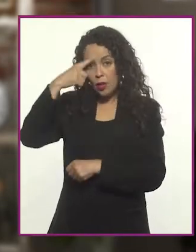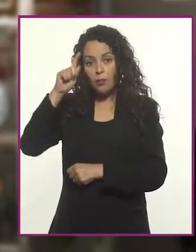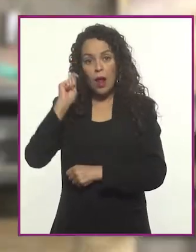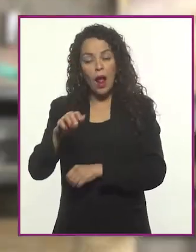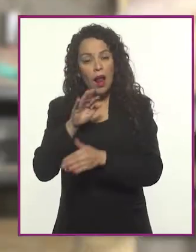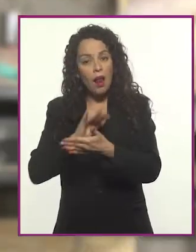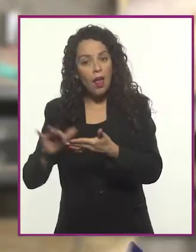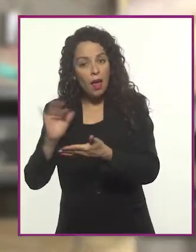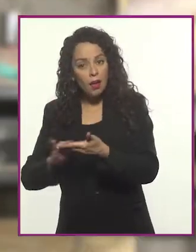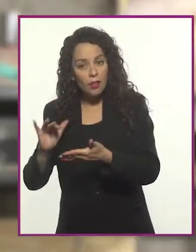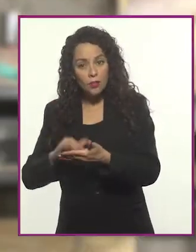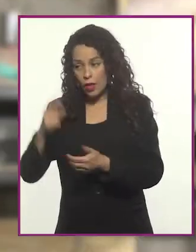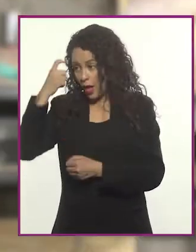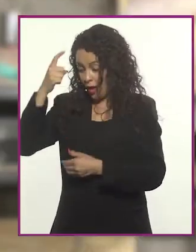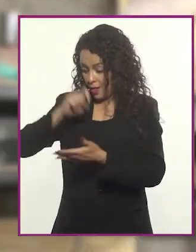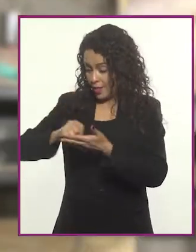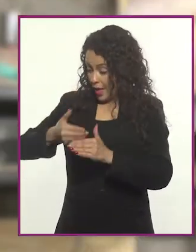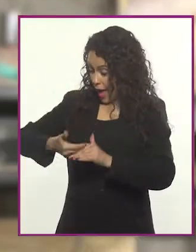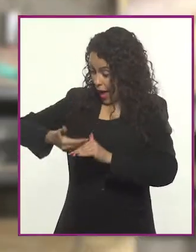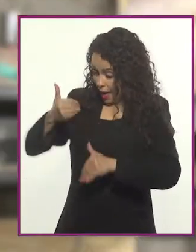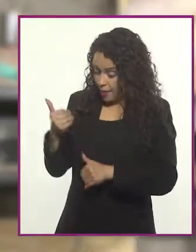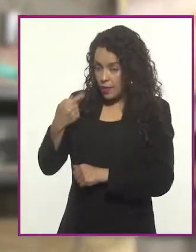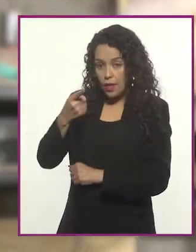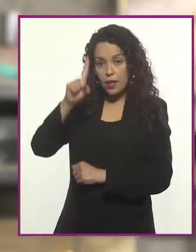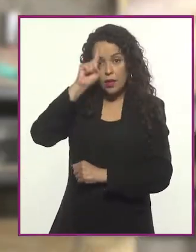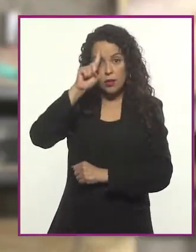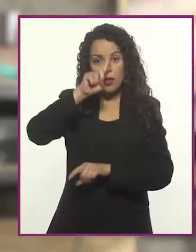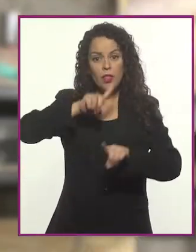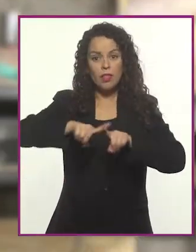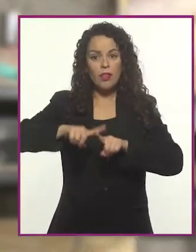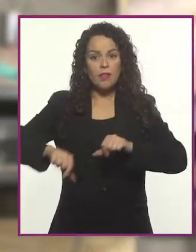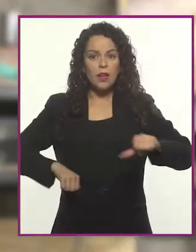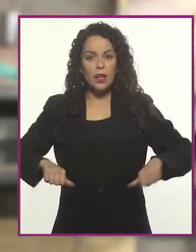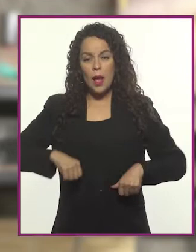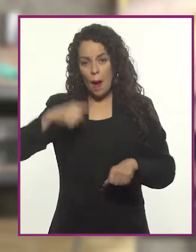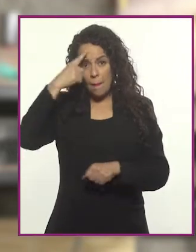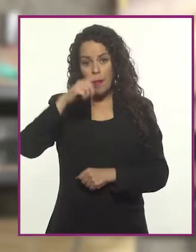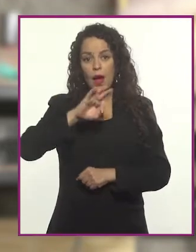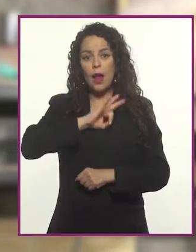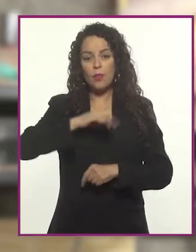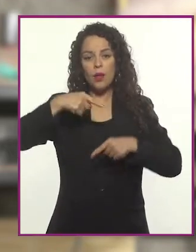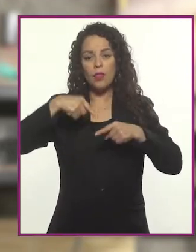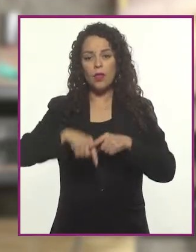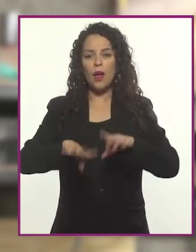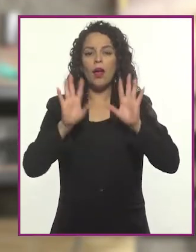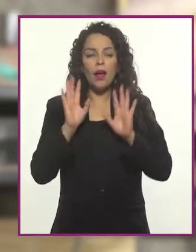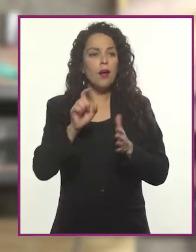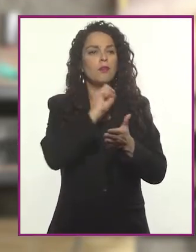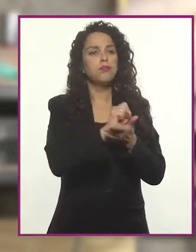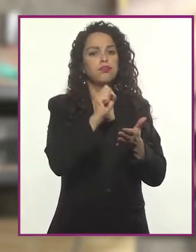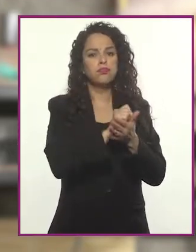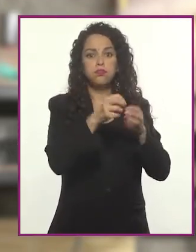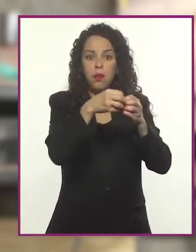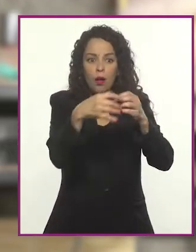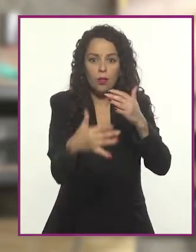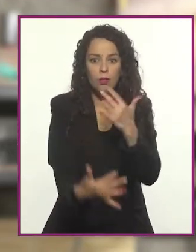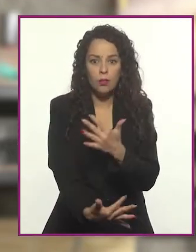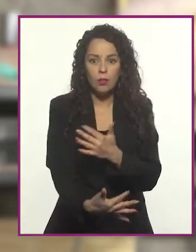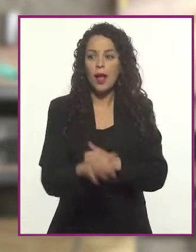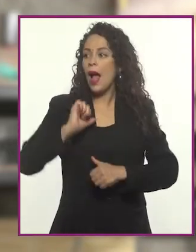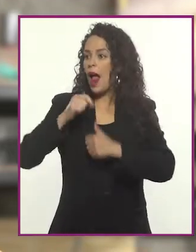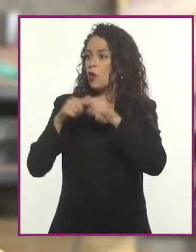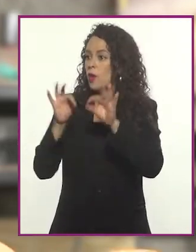Lectura. El autor, antes de entrar en el tema, sugiere una serie de ejercicios para soltarnos a escribir, como recordar un suceso importante y